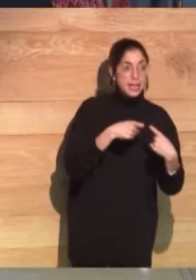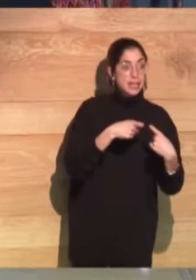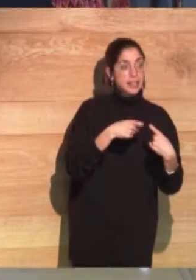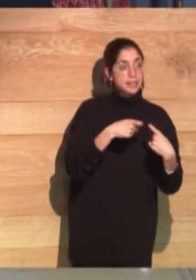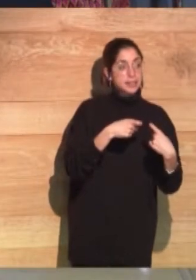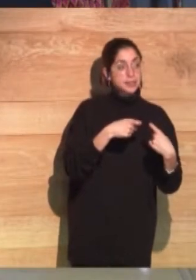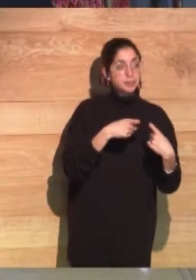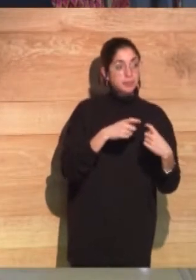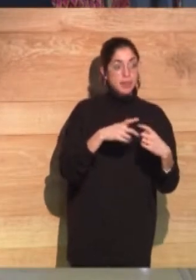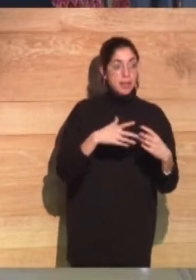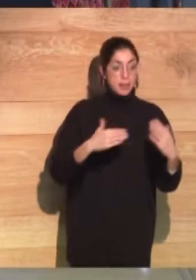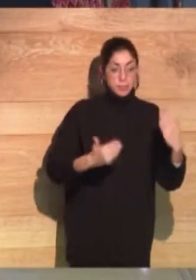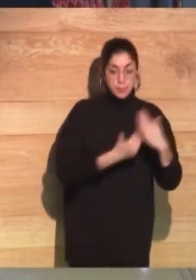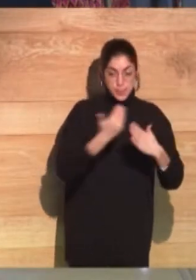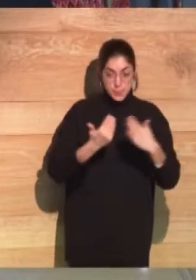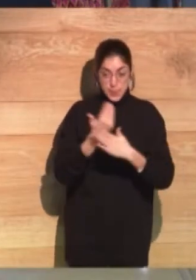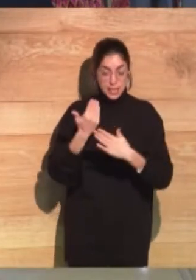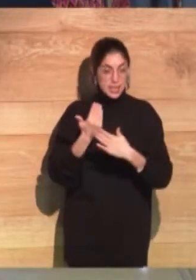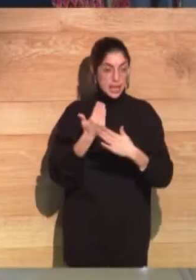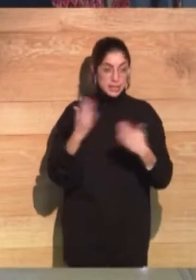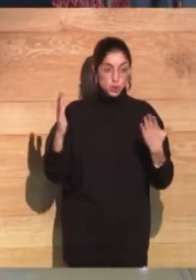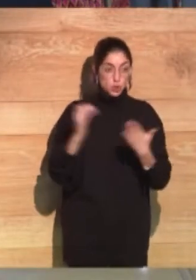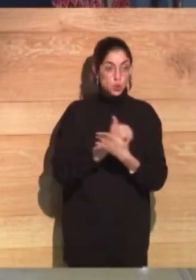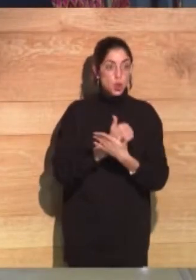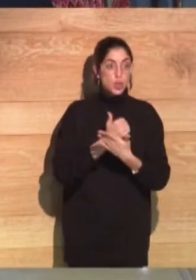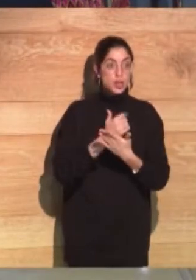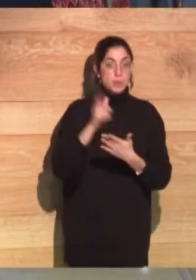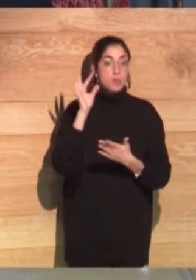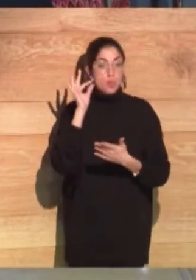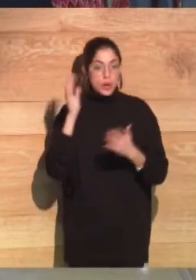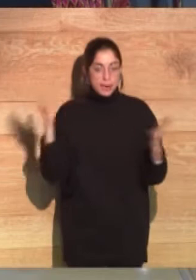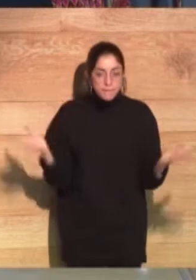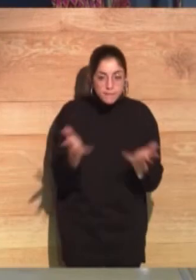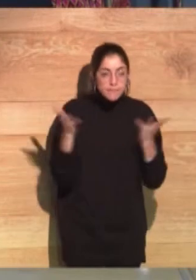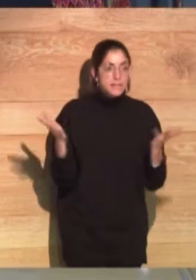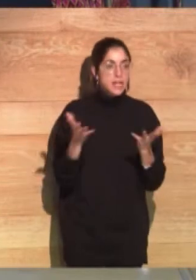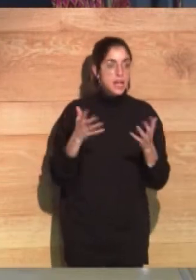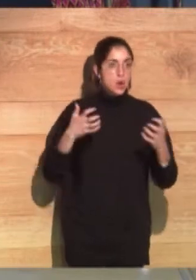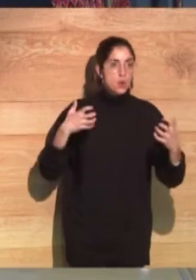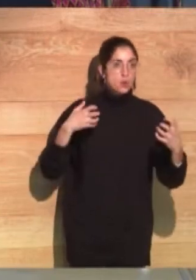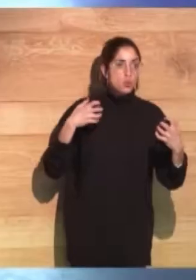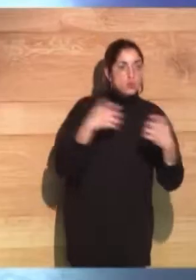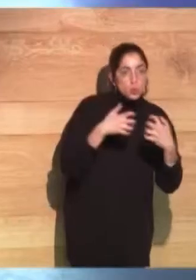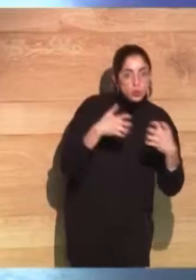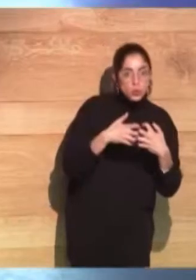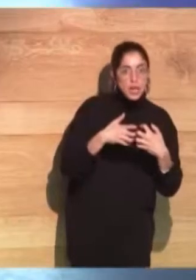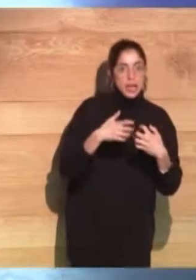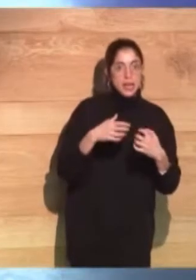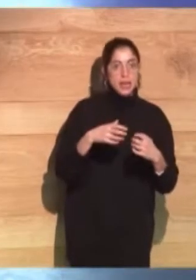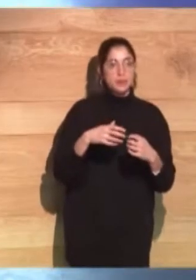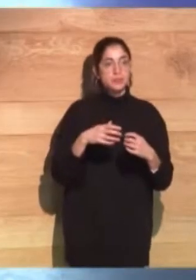Al comienzo del día, todas las mañanas, las mujeres animaban a la gente a luchar, a rezar para pedirle a Dios que les